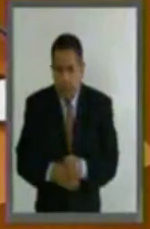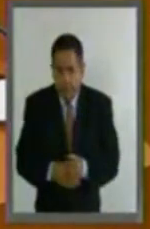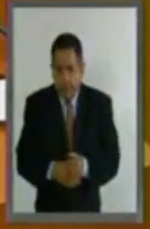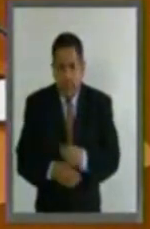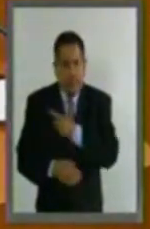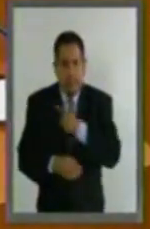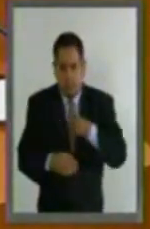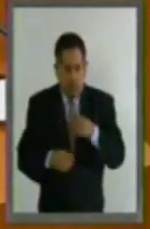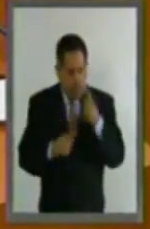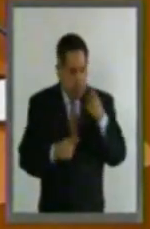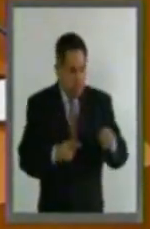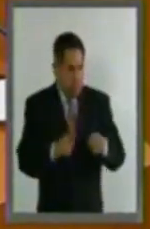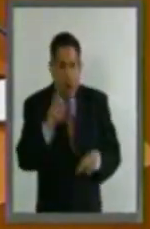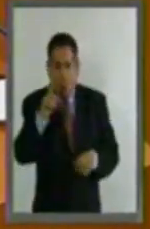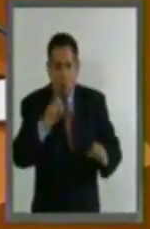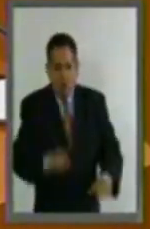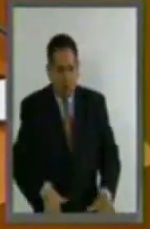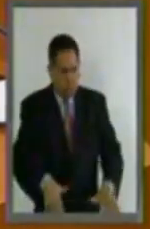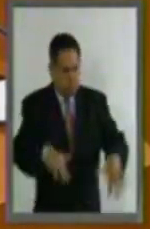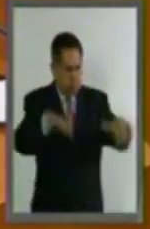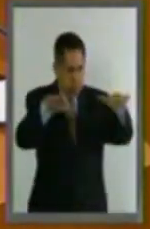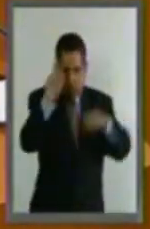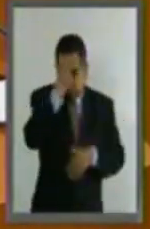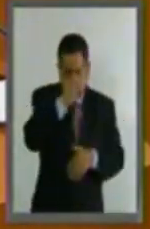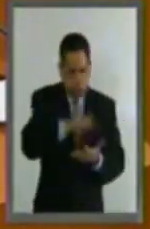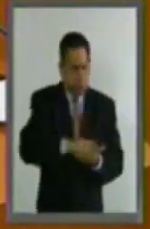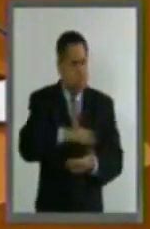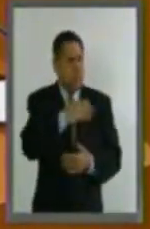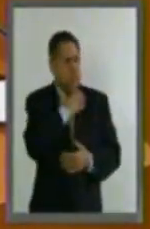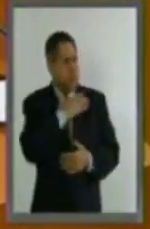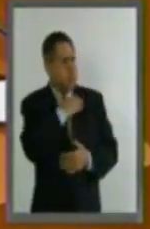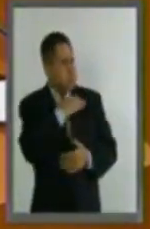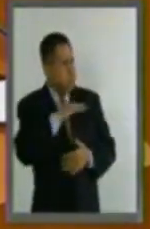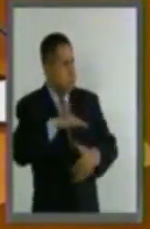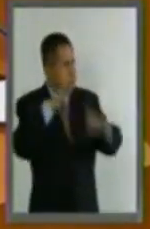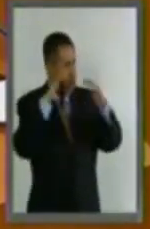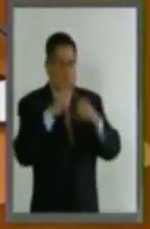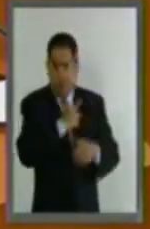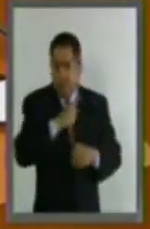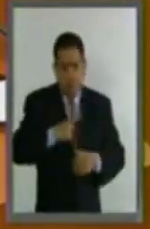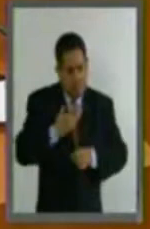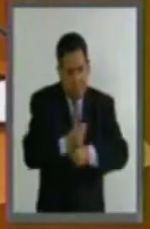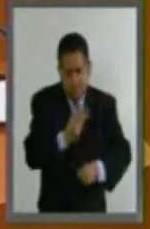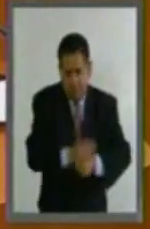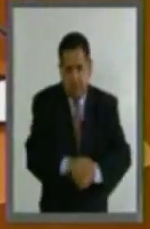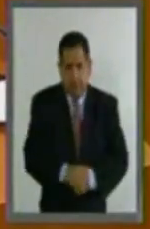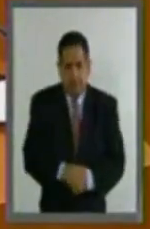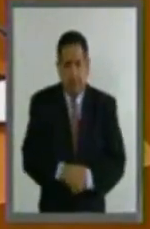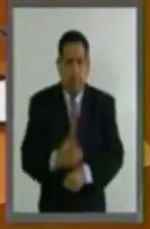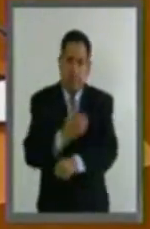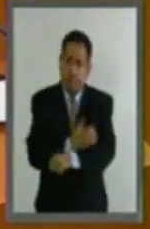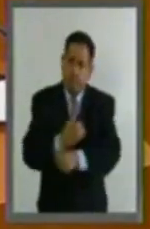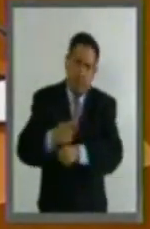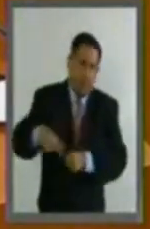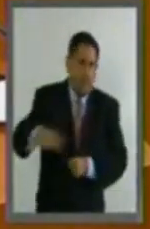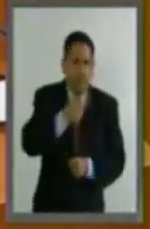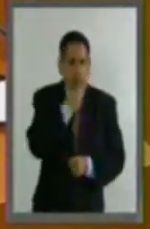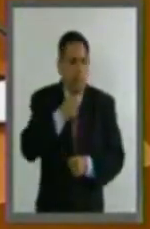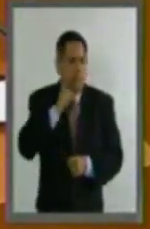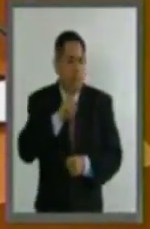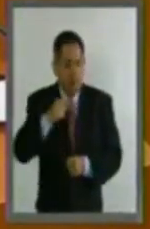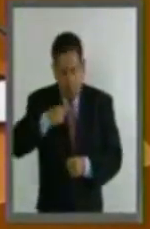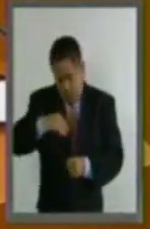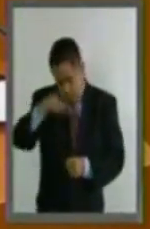constantes inundaciones que se presentan en la capital del país. Compañeras, compañeros,